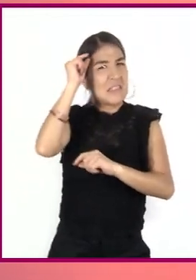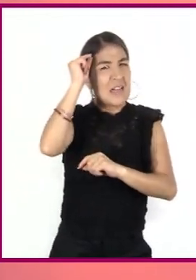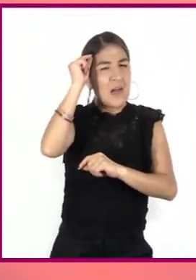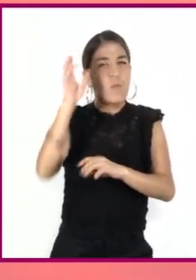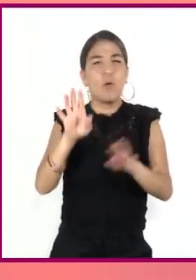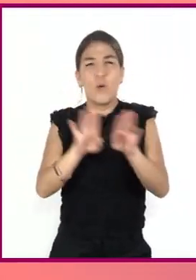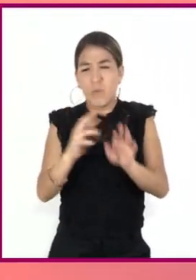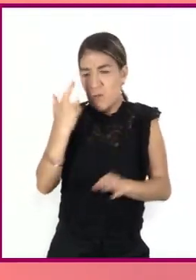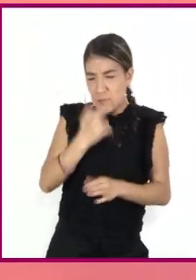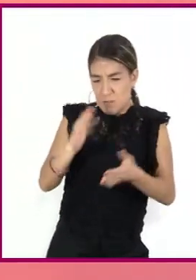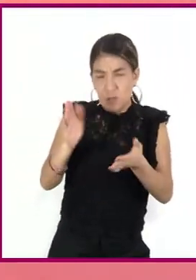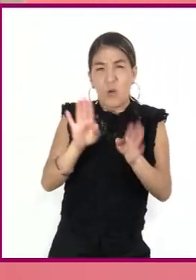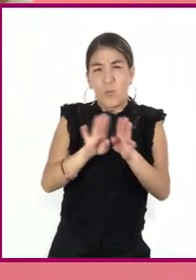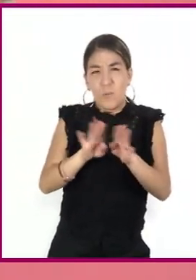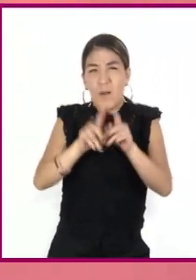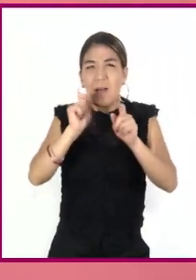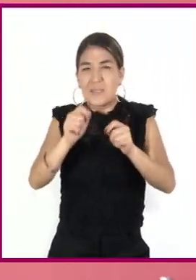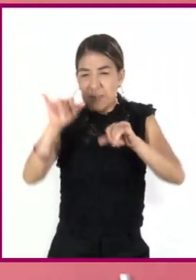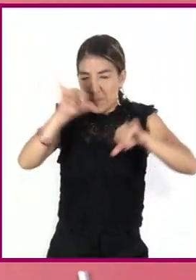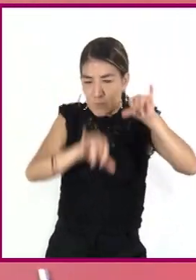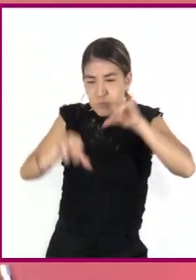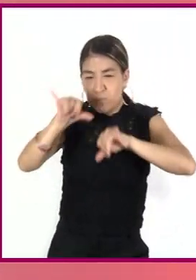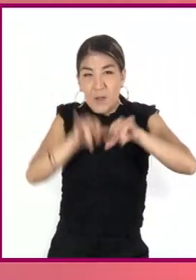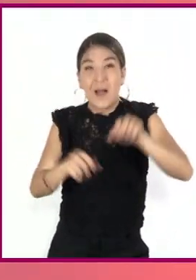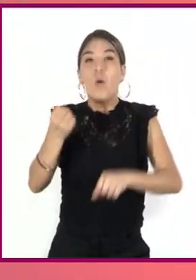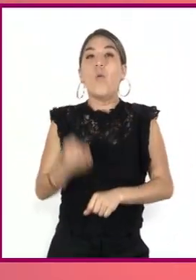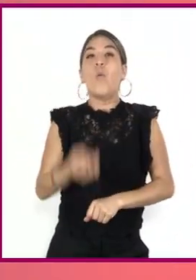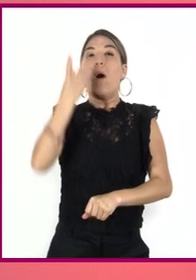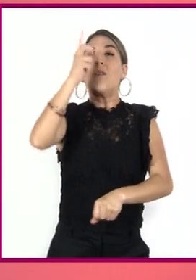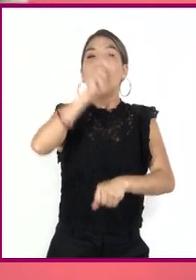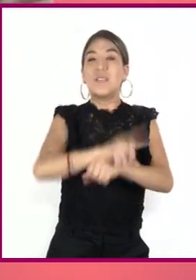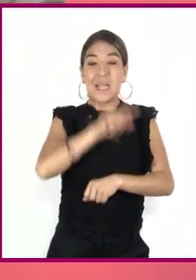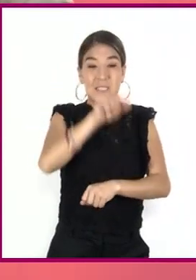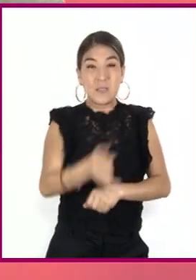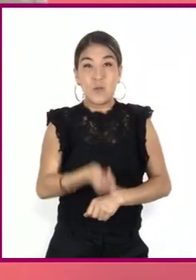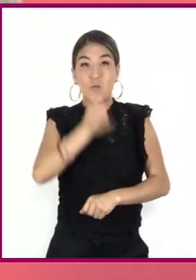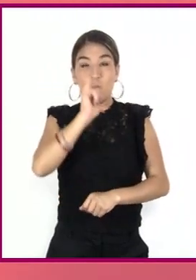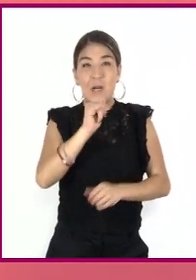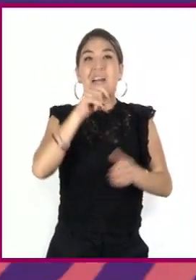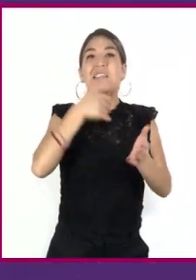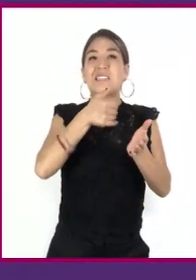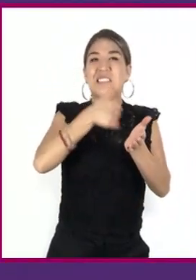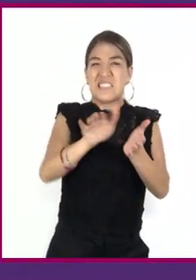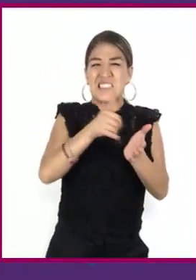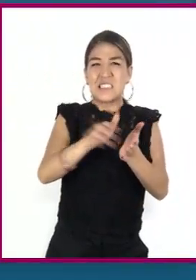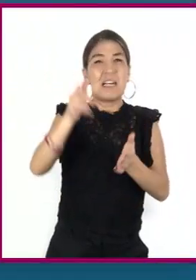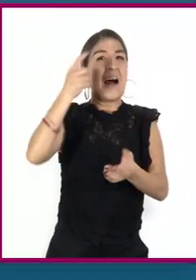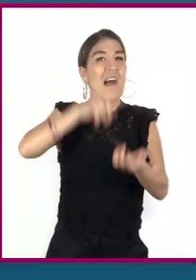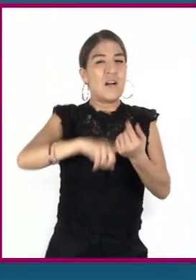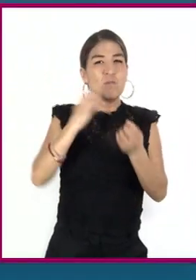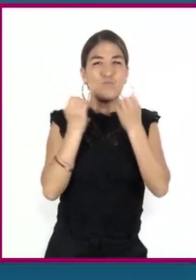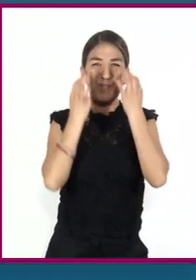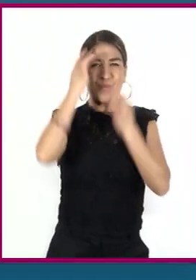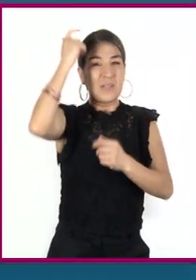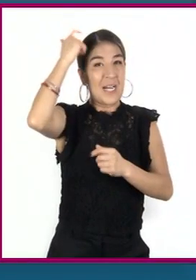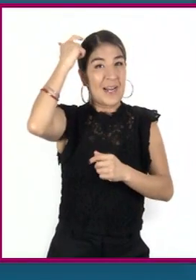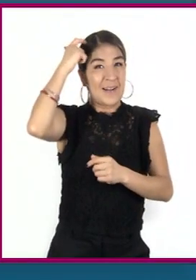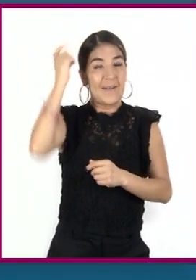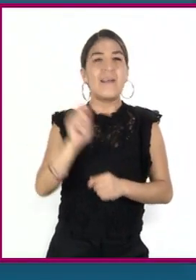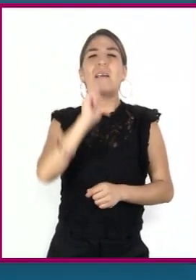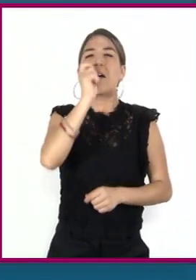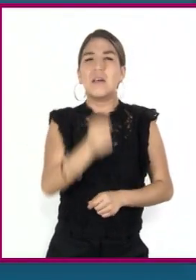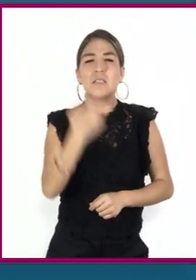lo que permitió determinar con precisión los días en los que fueron administradas fuertes dosis de arsénico. Los análisis